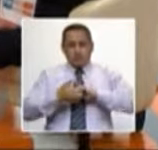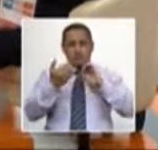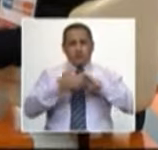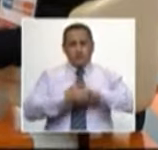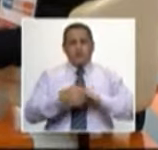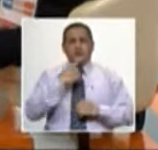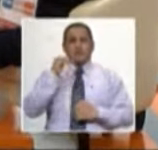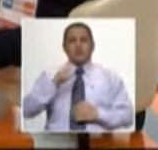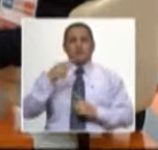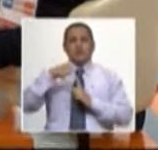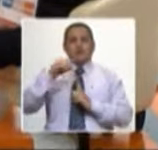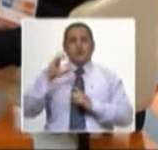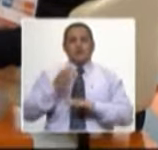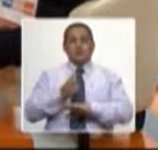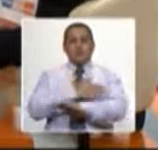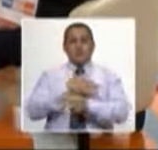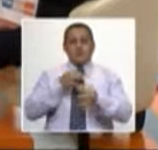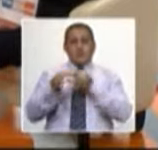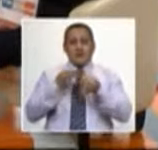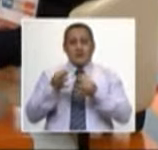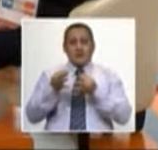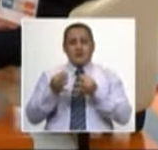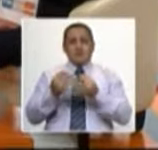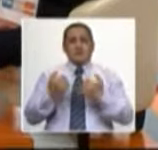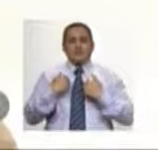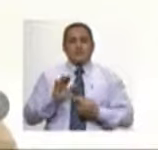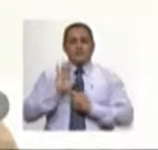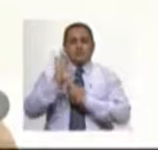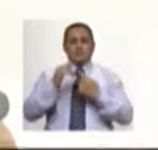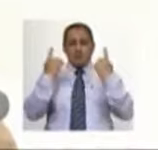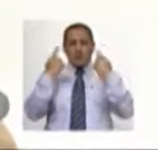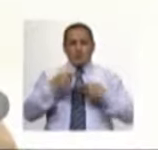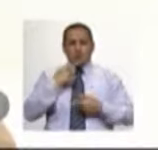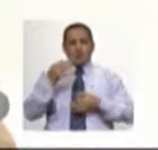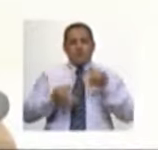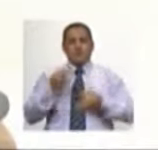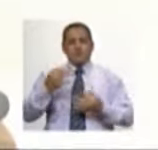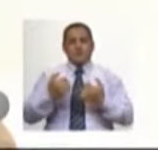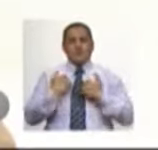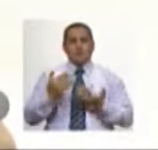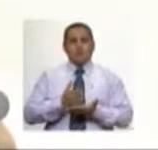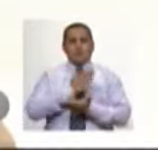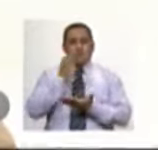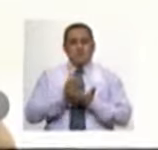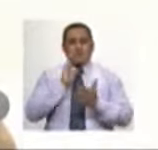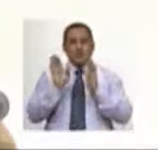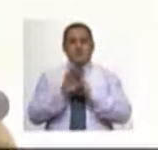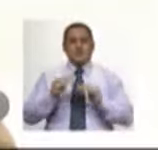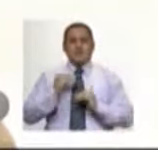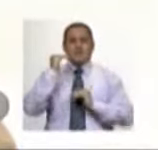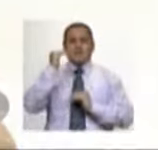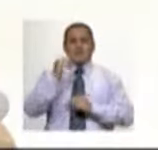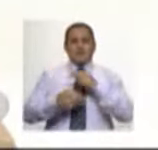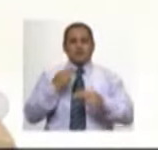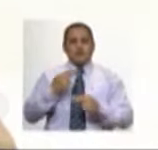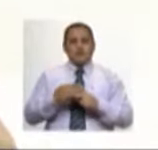es que el Tribunal Constitucional, como bien le manifestaba usted, emite decisiones jurídicas, pero que tienen una implicancia de nivel nacional,